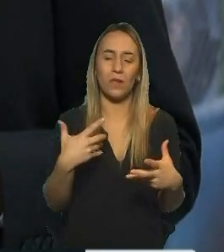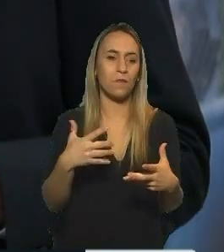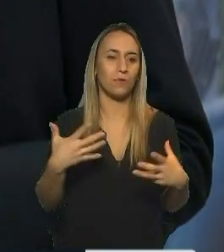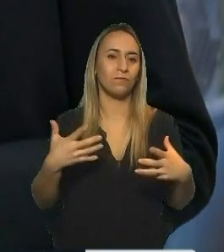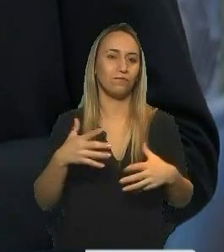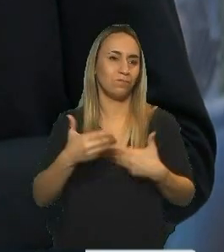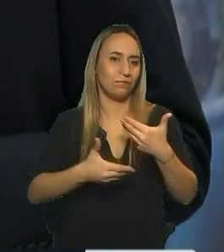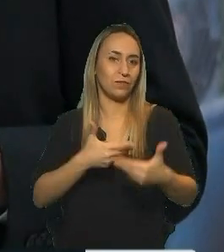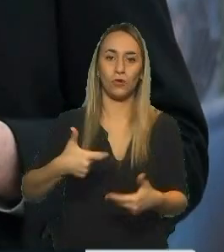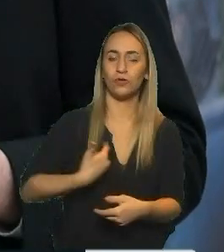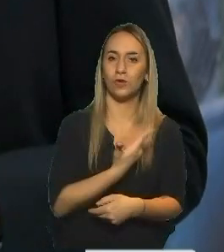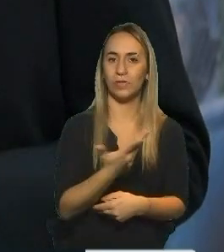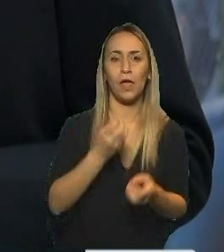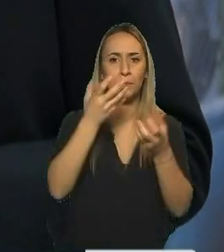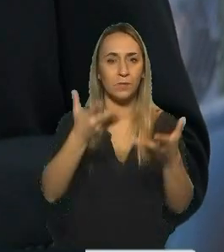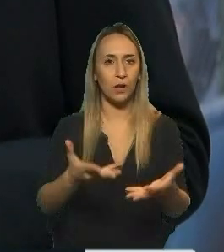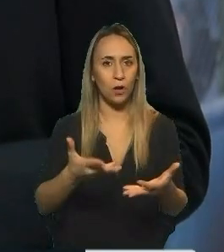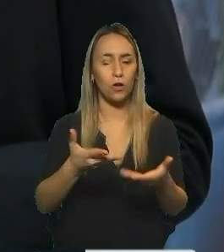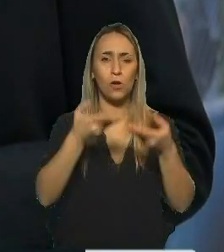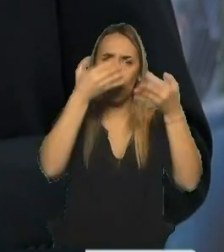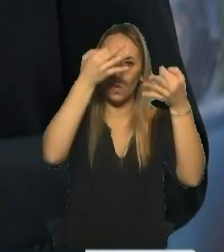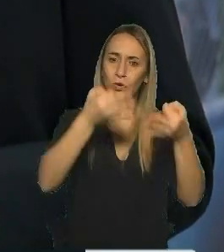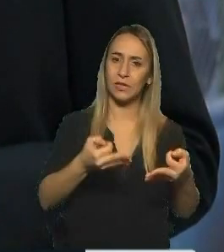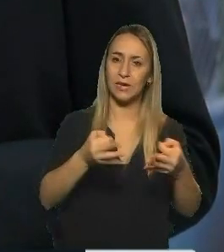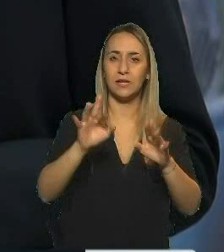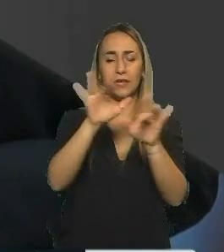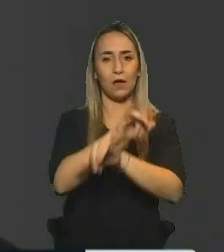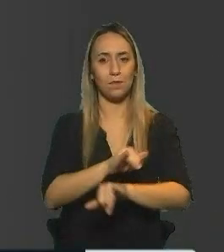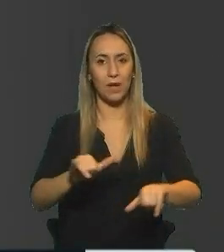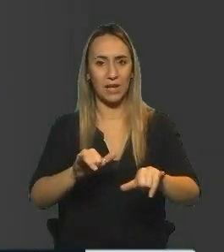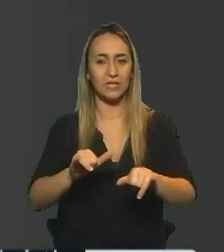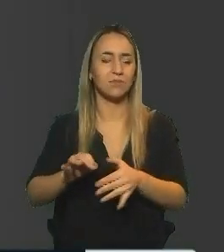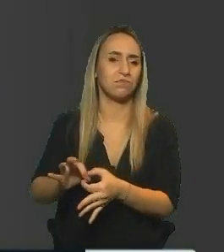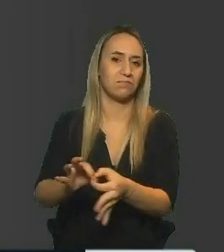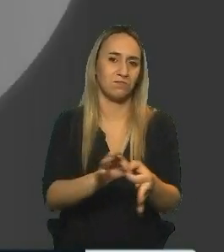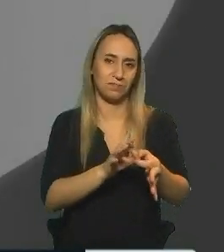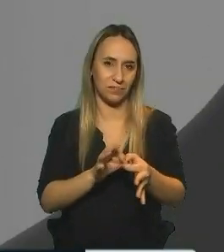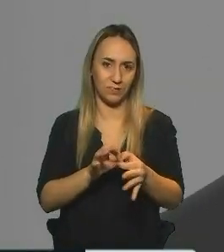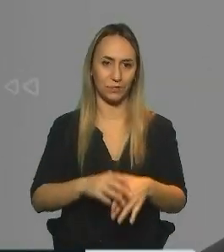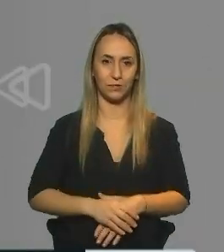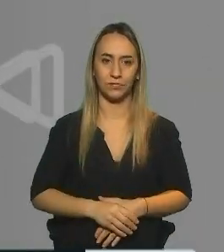sociedad mejor, con justicia, con paz y con armonía.